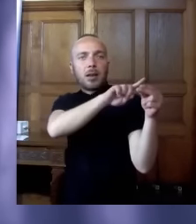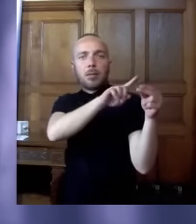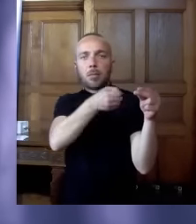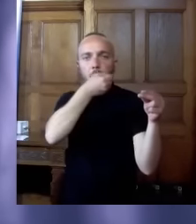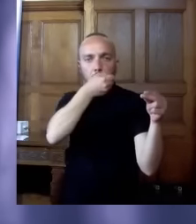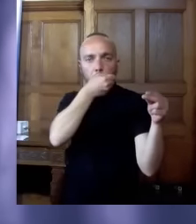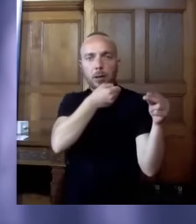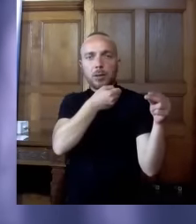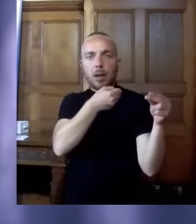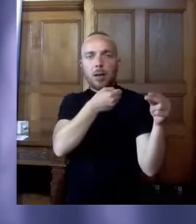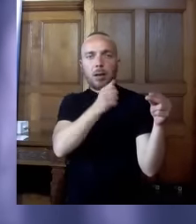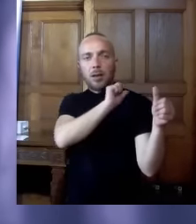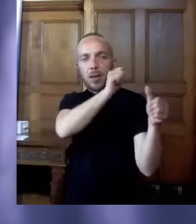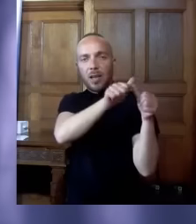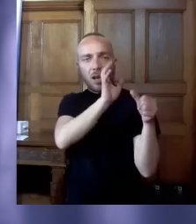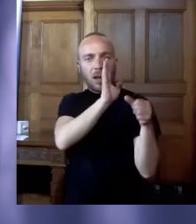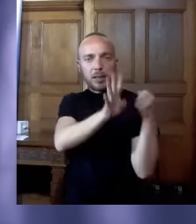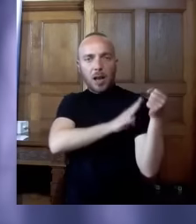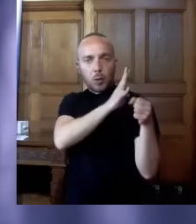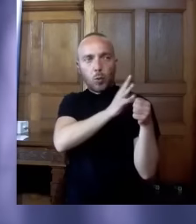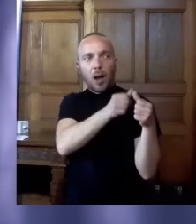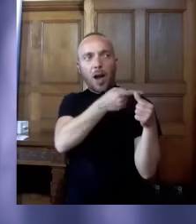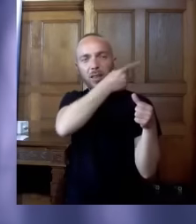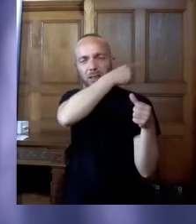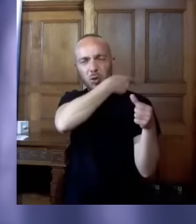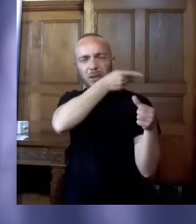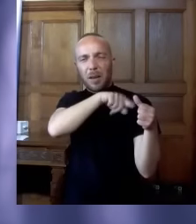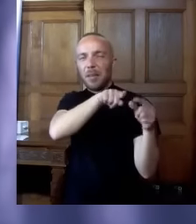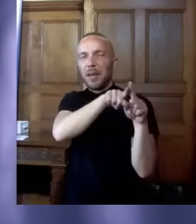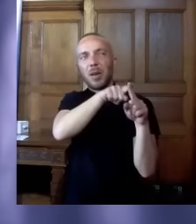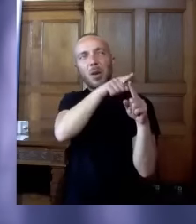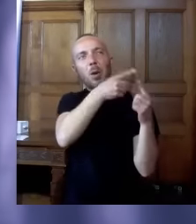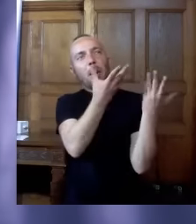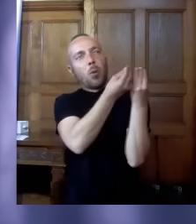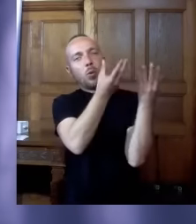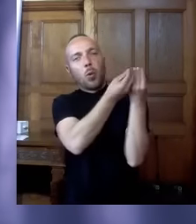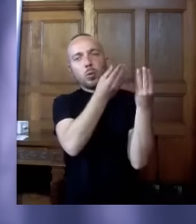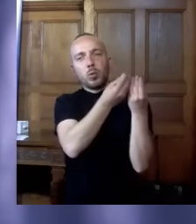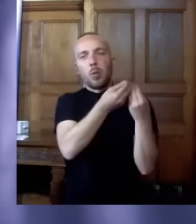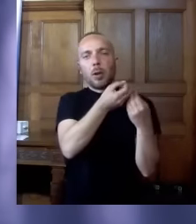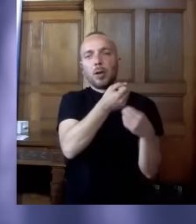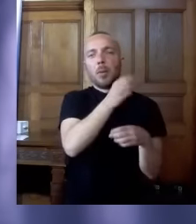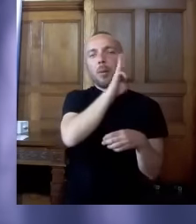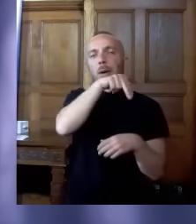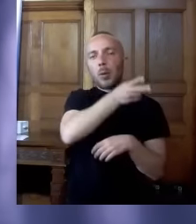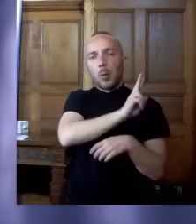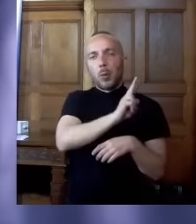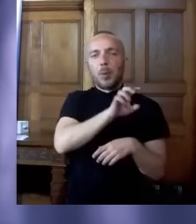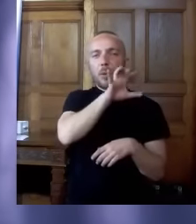socialista a lo largo de esta legislatura y en las anteriores para ser la comparsa del partido nacionalista Vasco